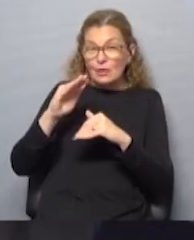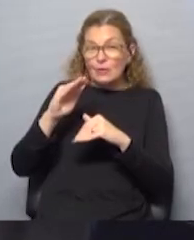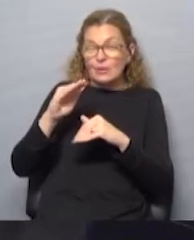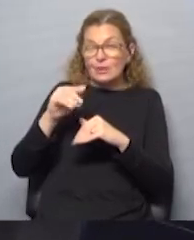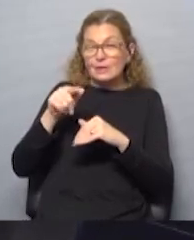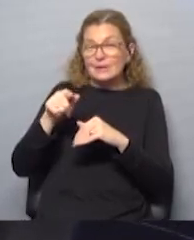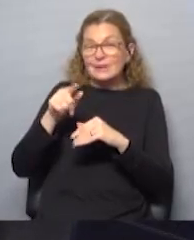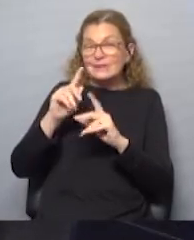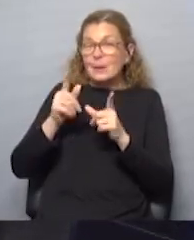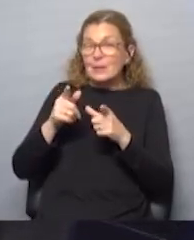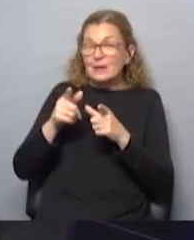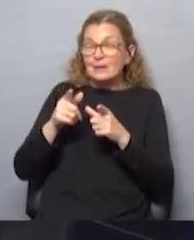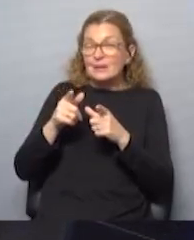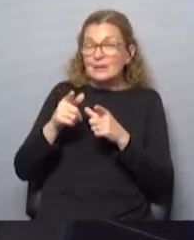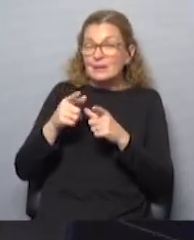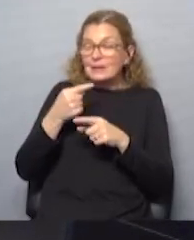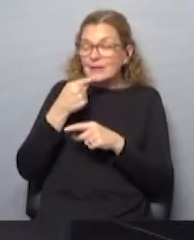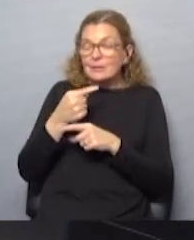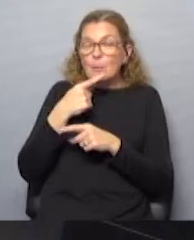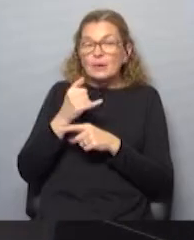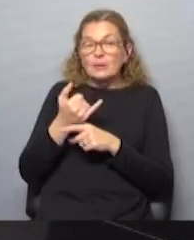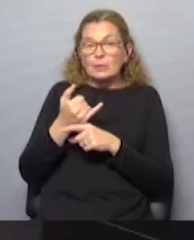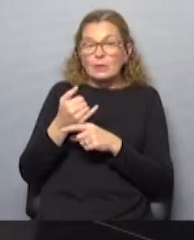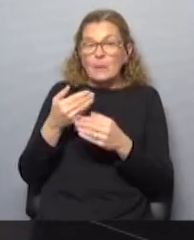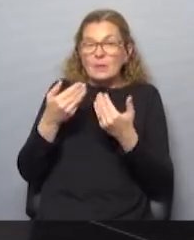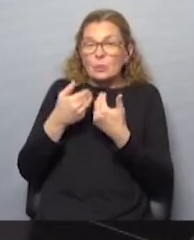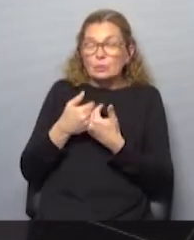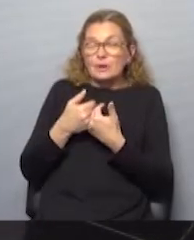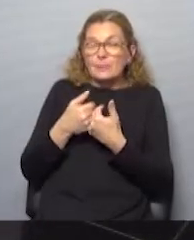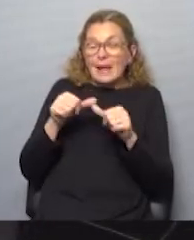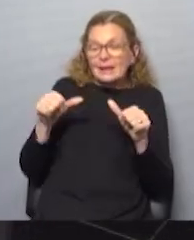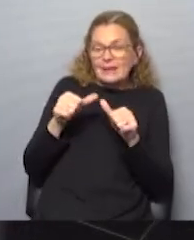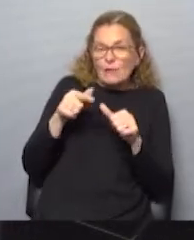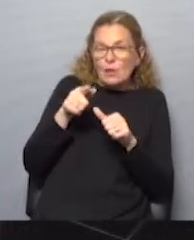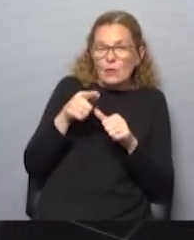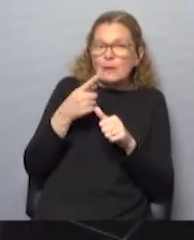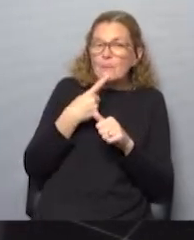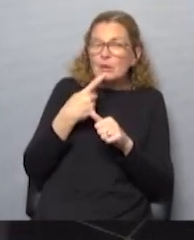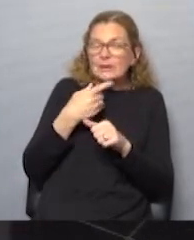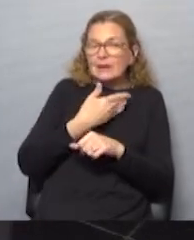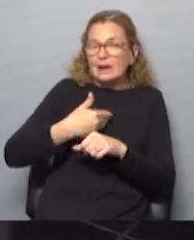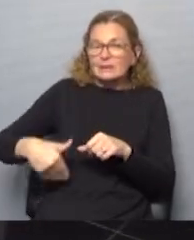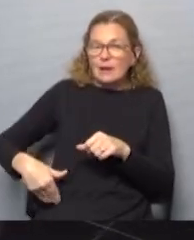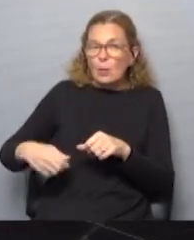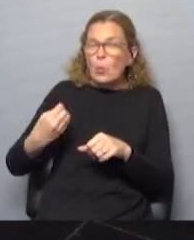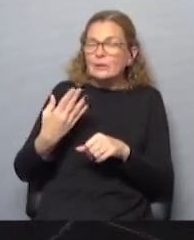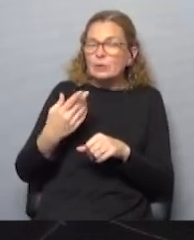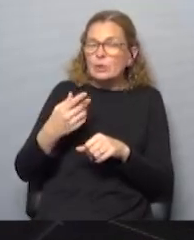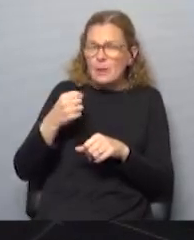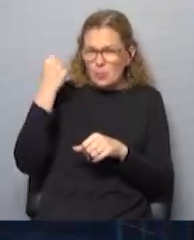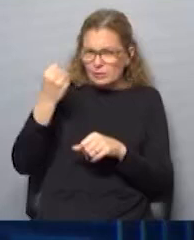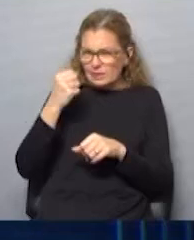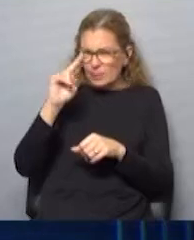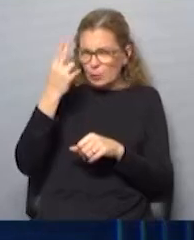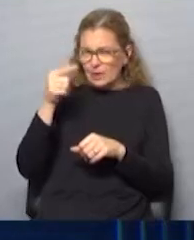términos relativos si decimos en la pregunta que tú me hacías hay una política de estado cuánto importa uruguay esto y si